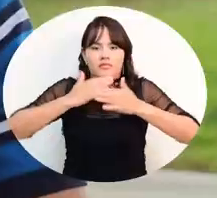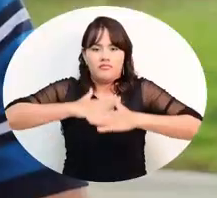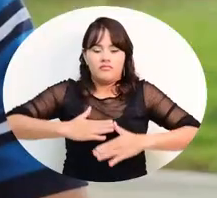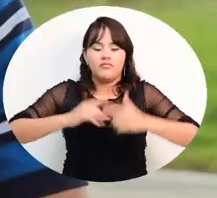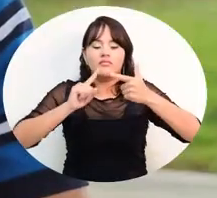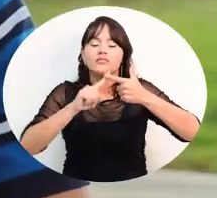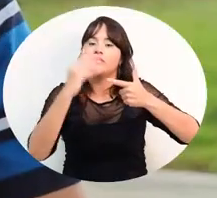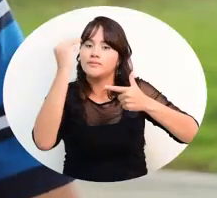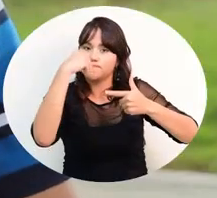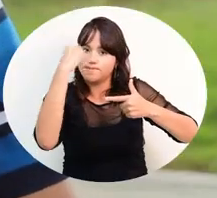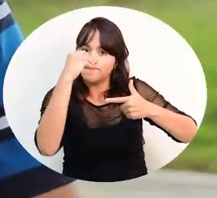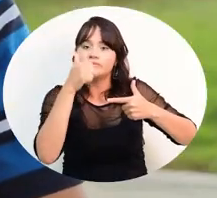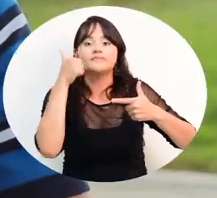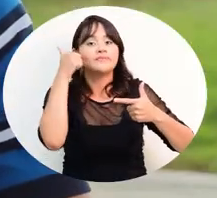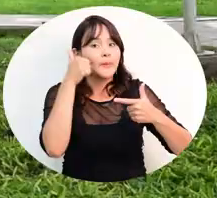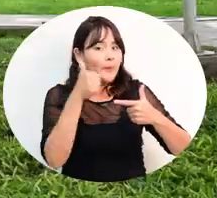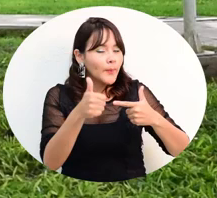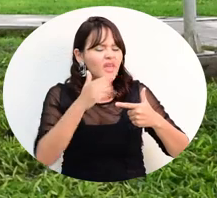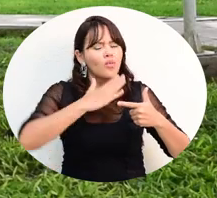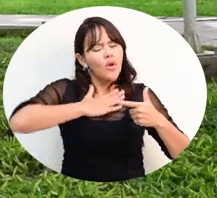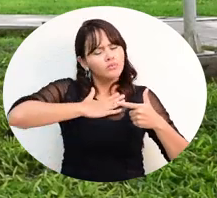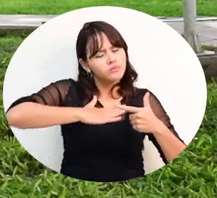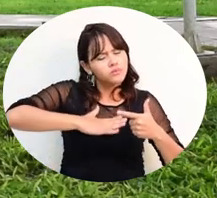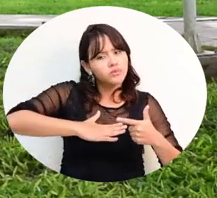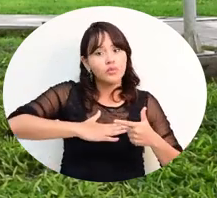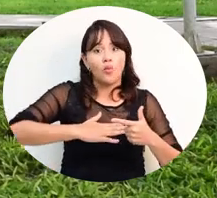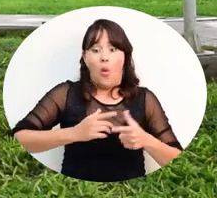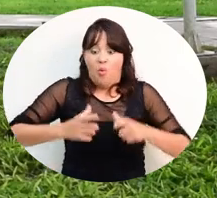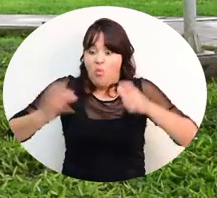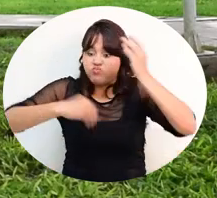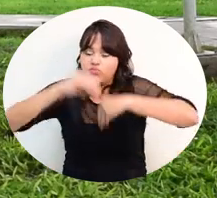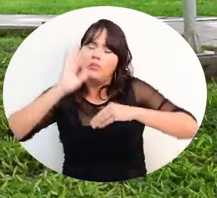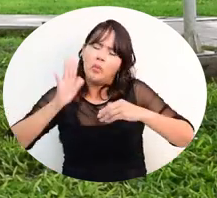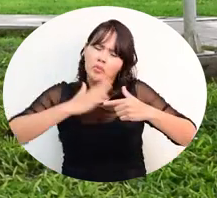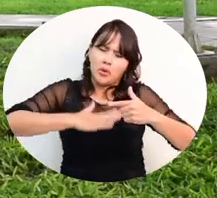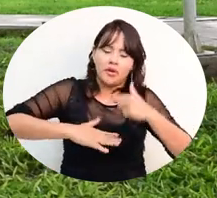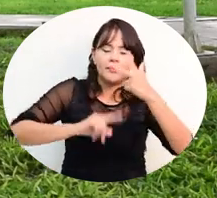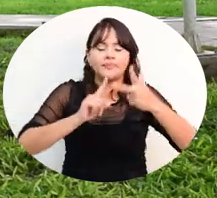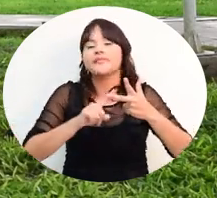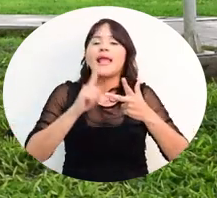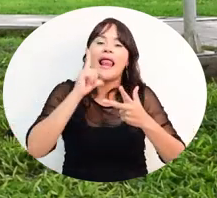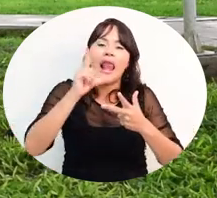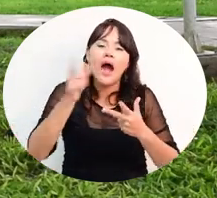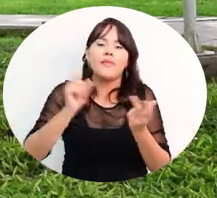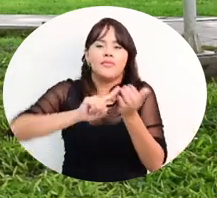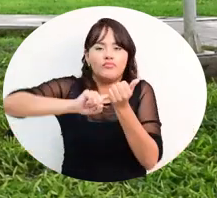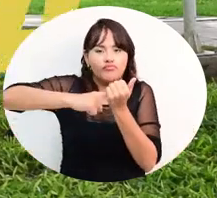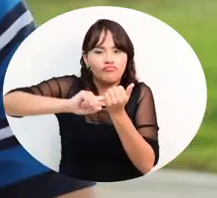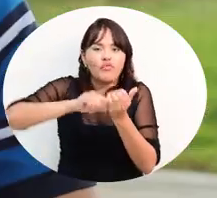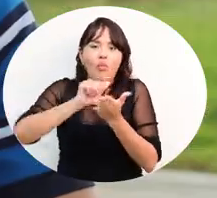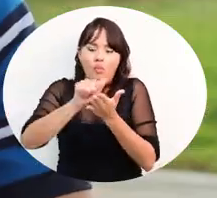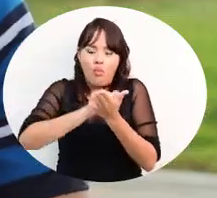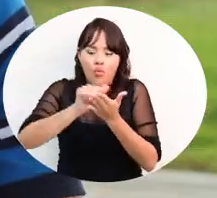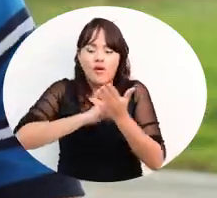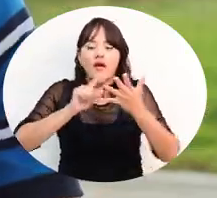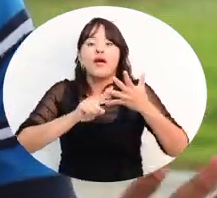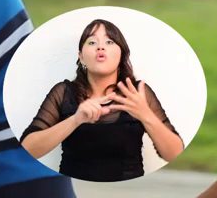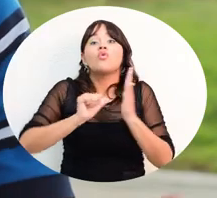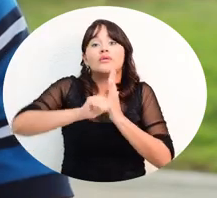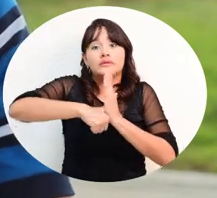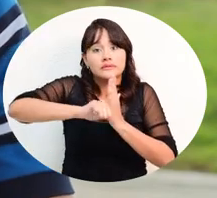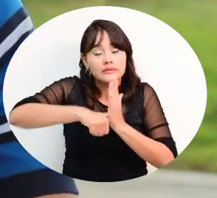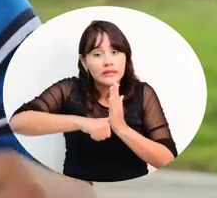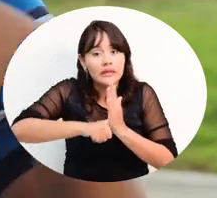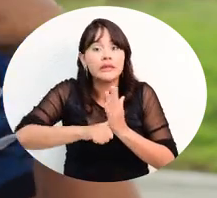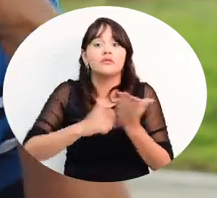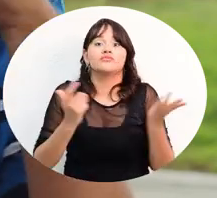Bien. Desayunar no mucho, pero sí. Estar tranquilo antes de entrar, llevar un lápiz, un borrador y un sacapunta. Muy bien. Y su cédula, que no